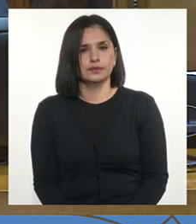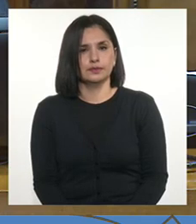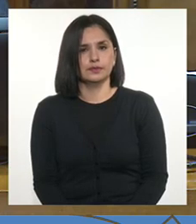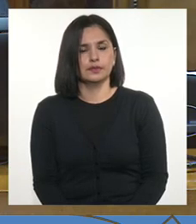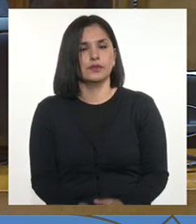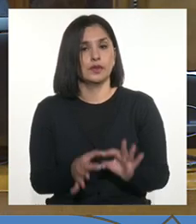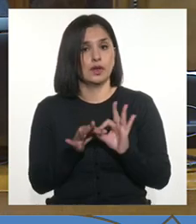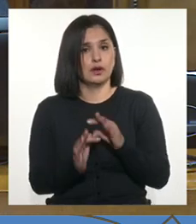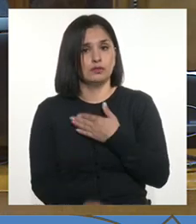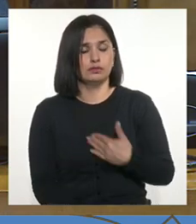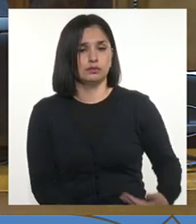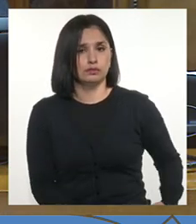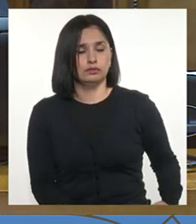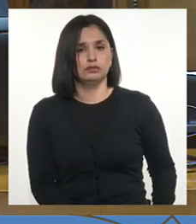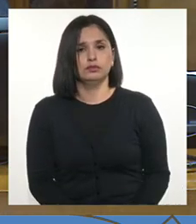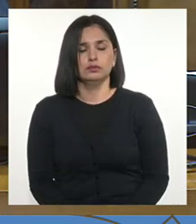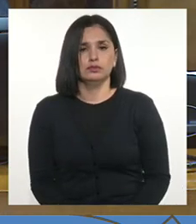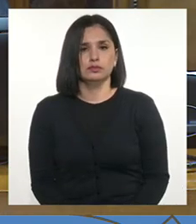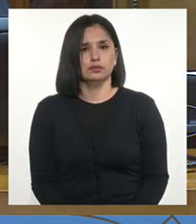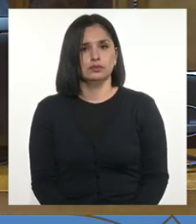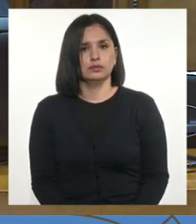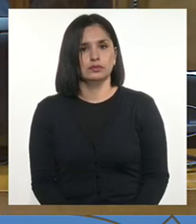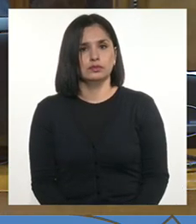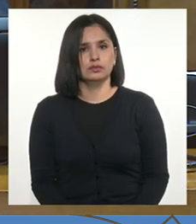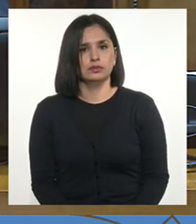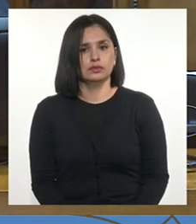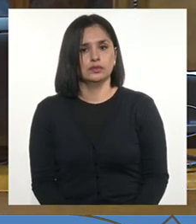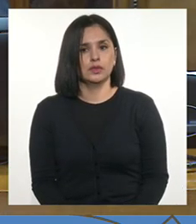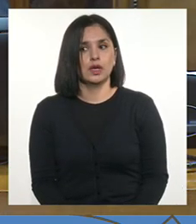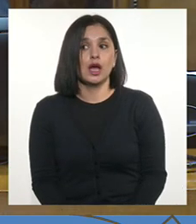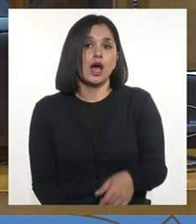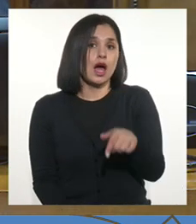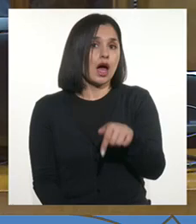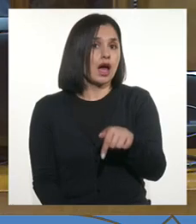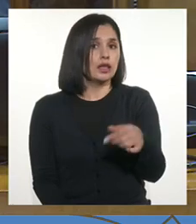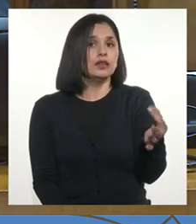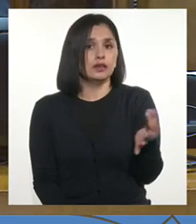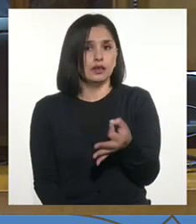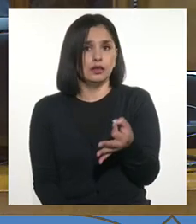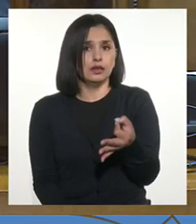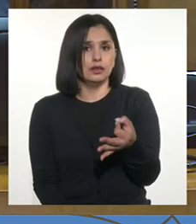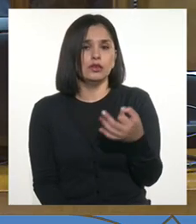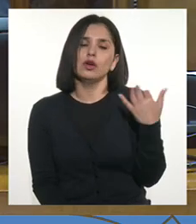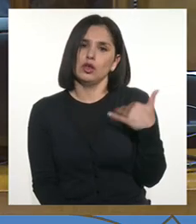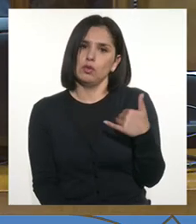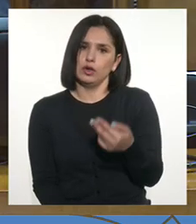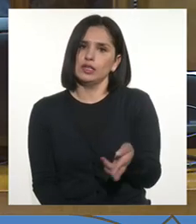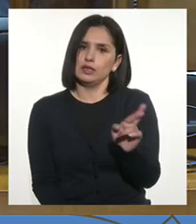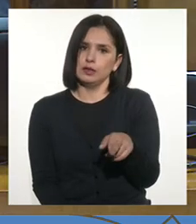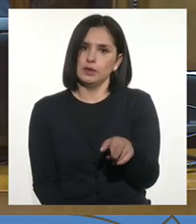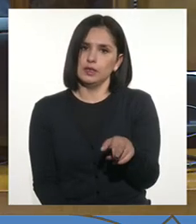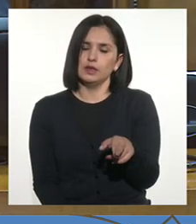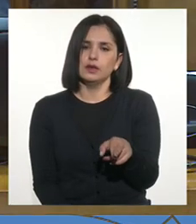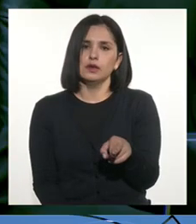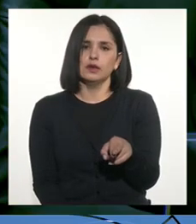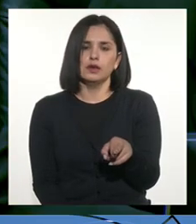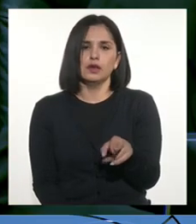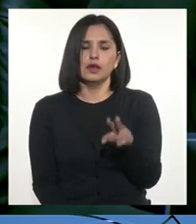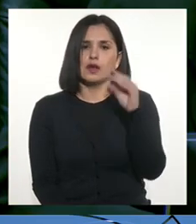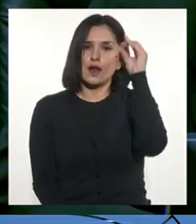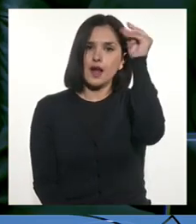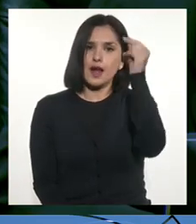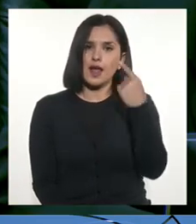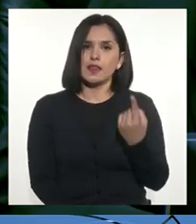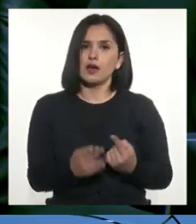gracias presidente pero como aquí se ha señalado es importante reiterar que la idea